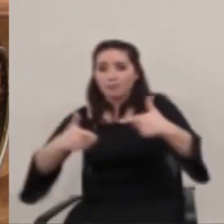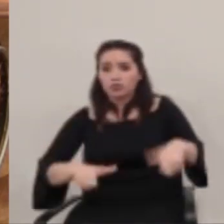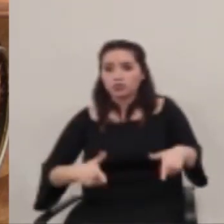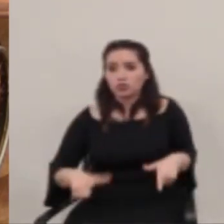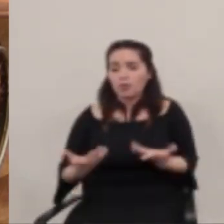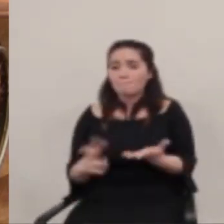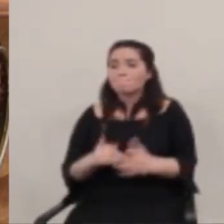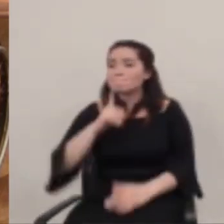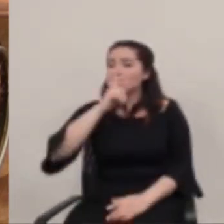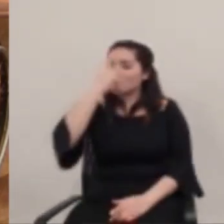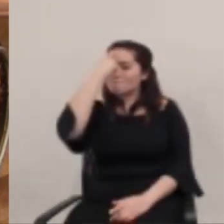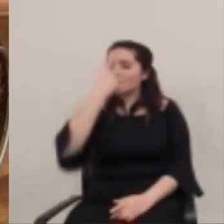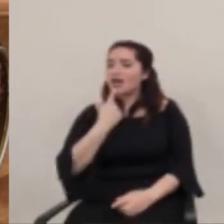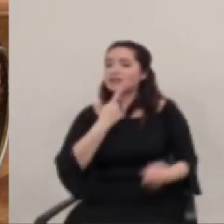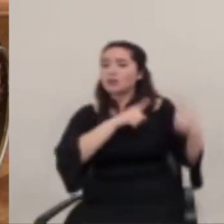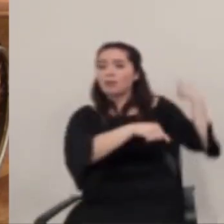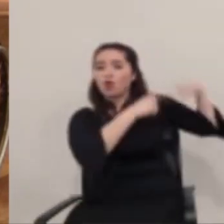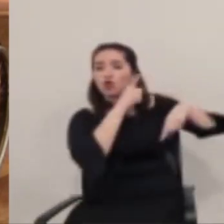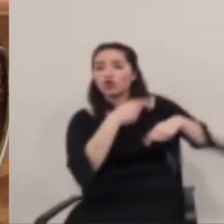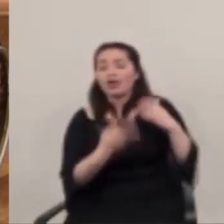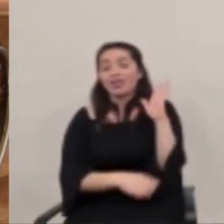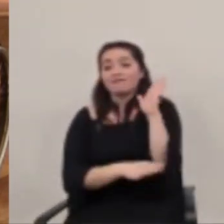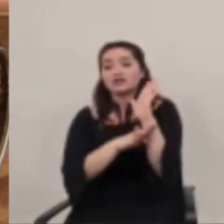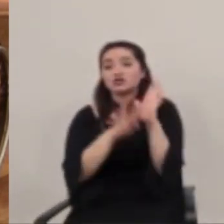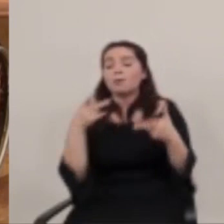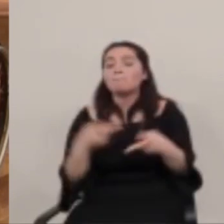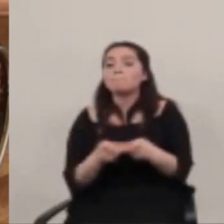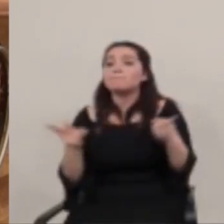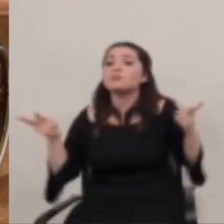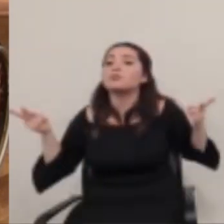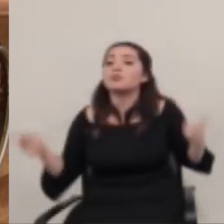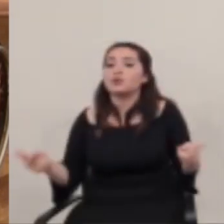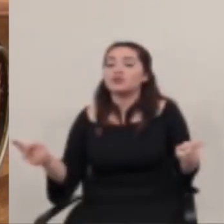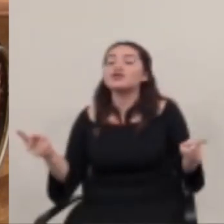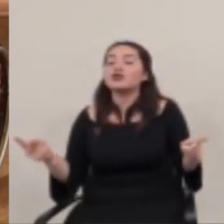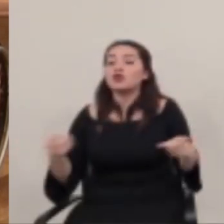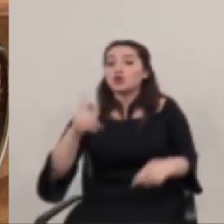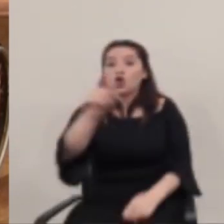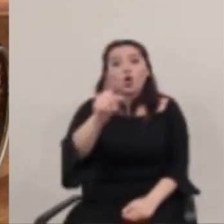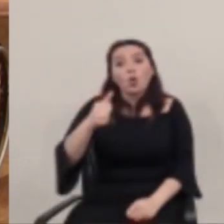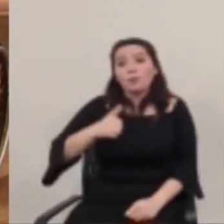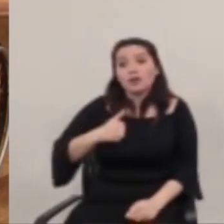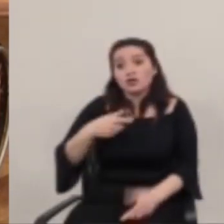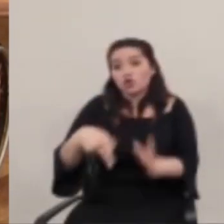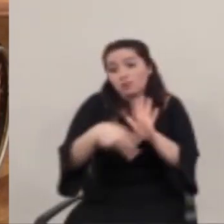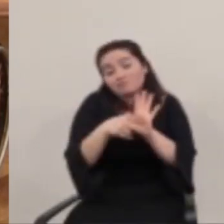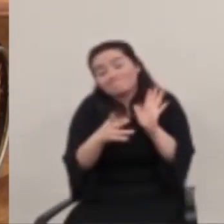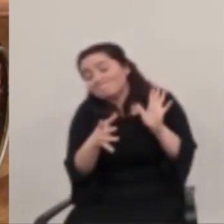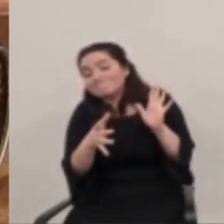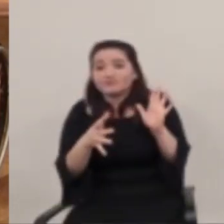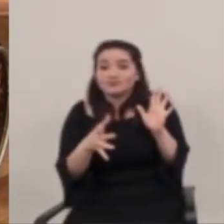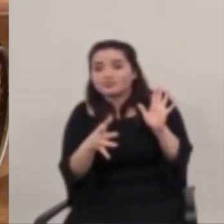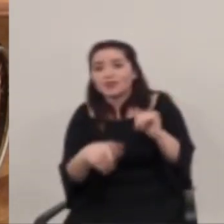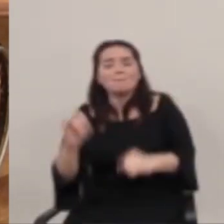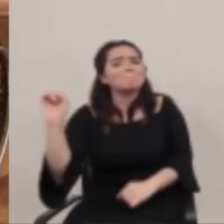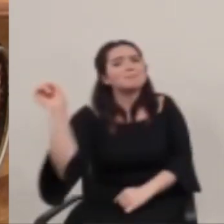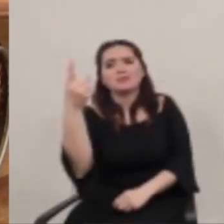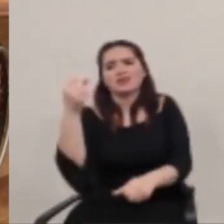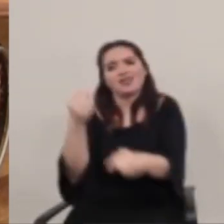o que son edificios públicos que no pueden o no cumplir la normativa, pero la idea primero fue el trabajo